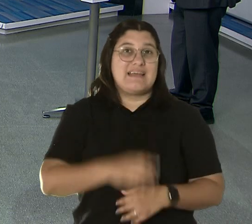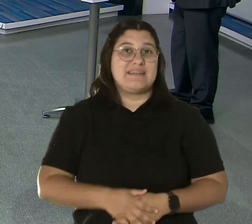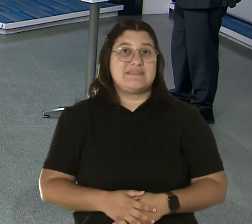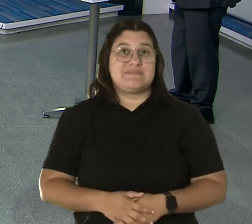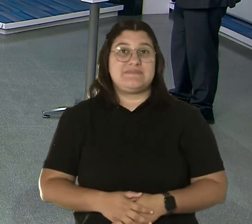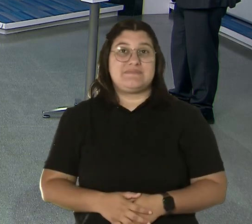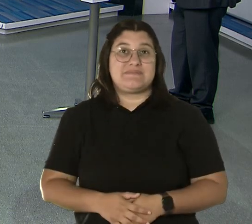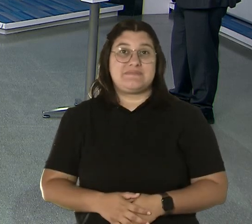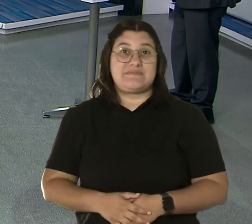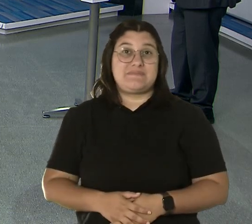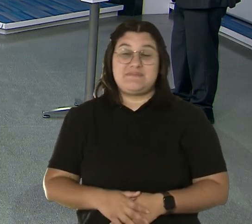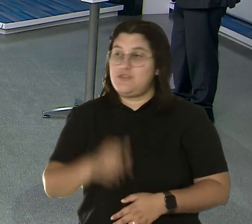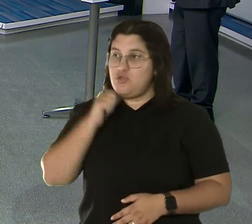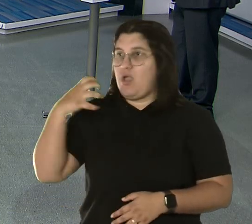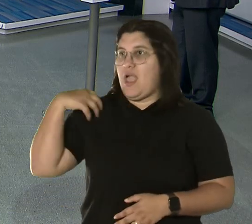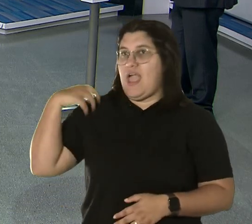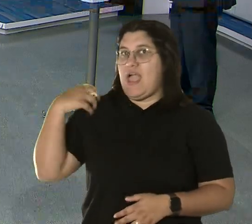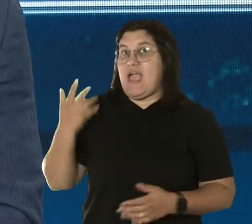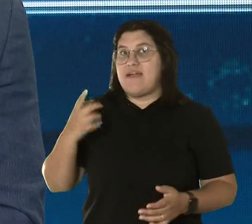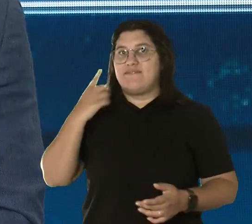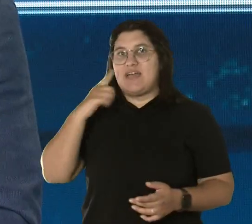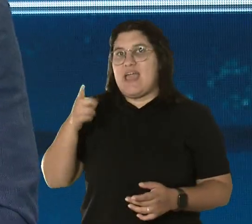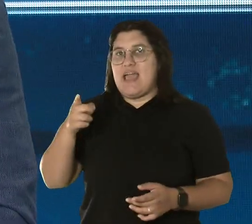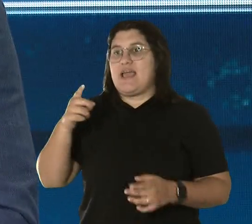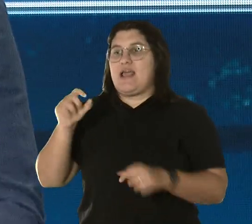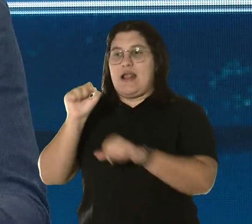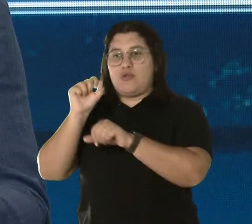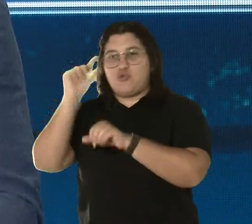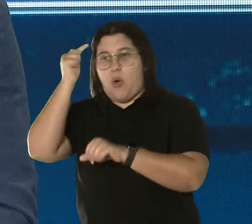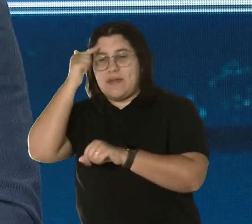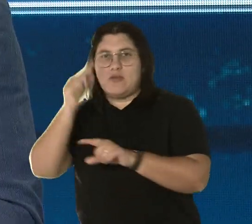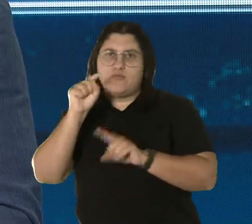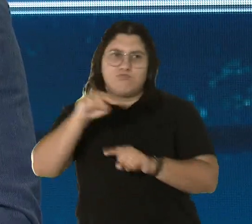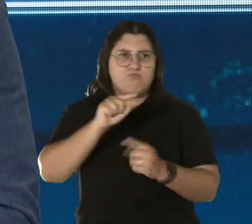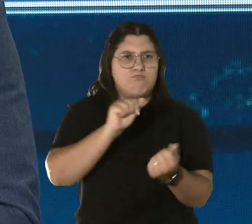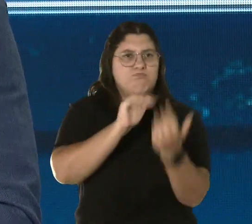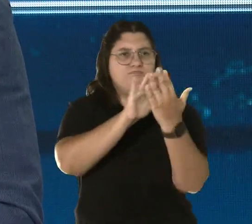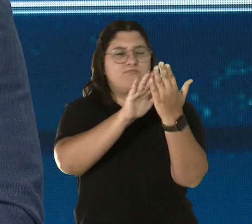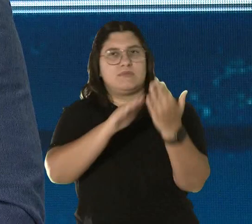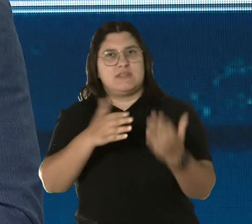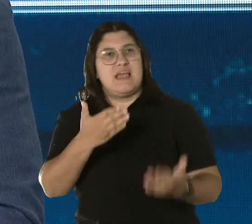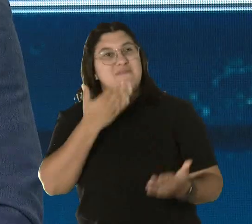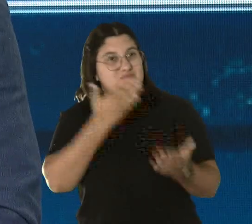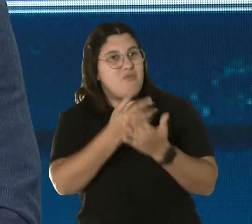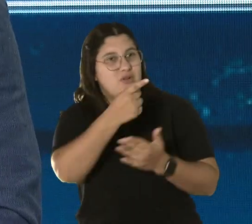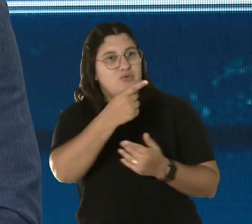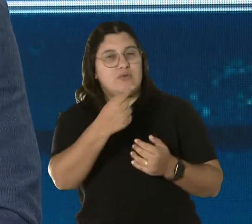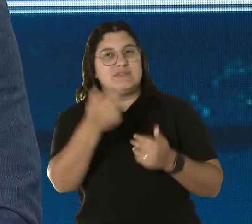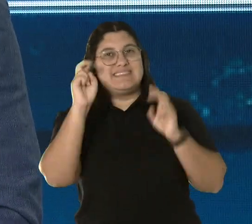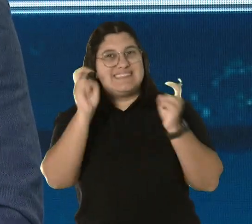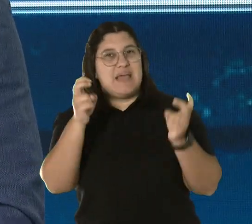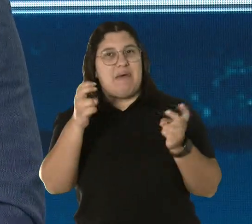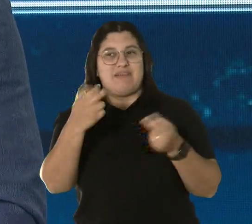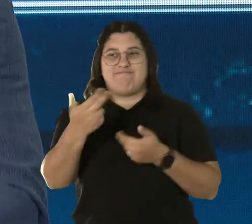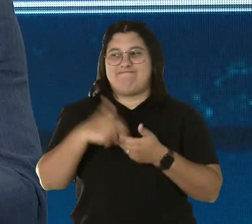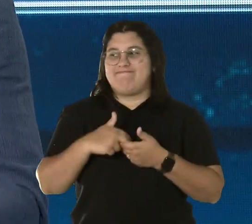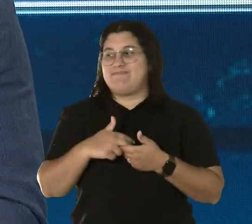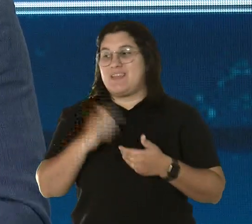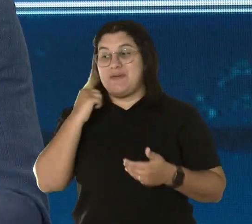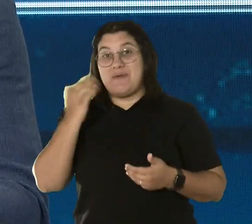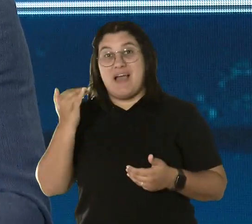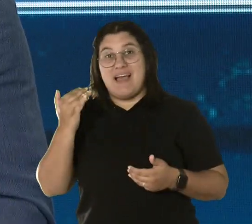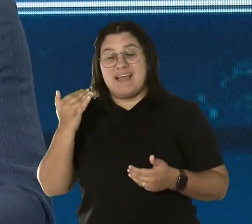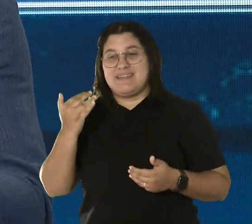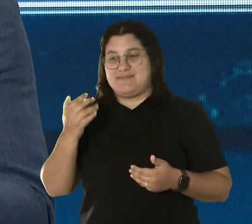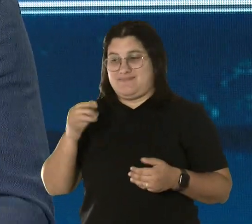Precisamente. No es el patrono el que tiene que ir al empleado, es el gobierno que hay que ir. Y mira, y qué bueno que trajiste ese tema a colación, Vivian, porque la reforma